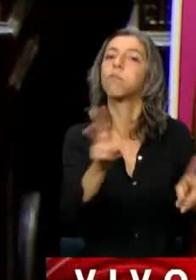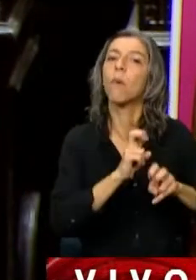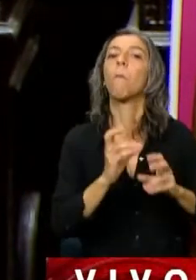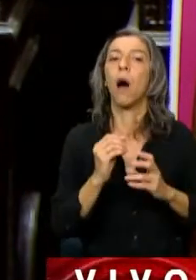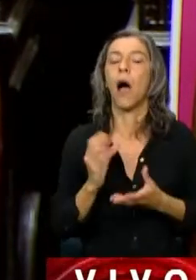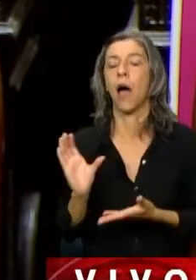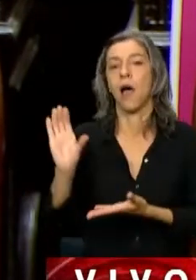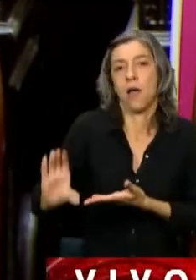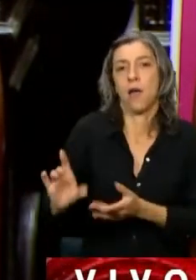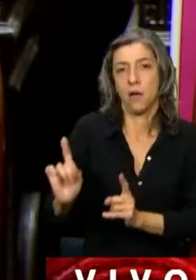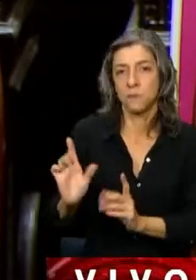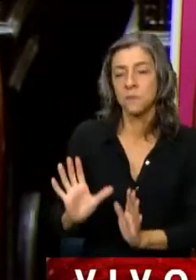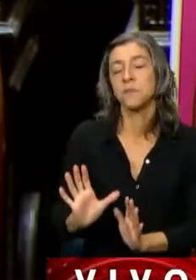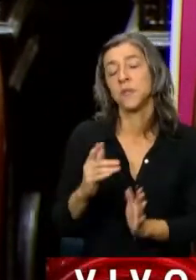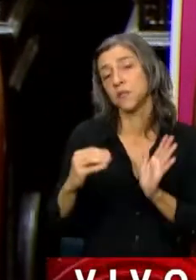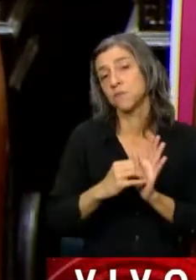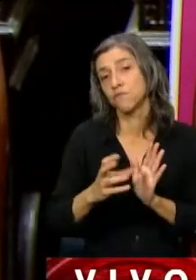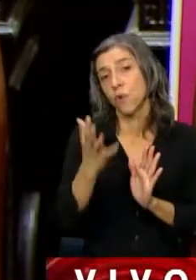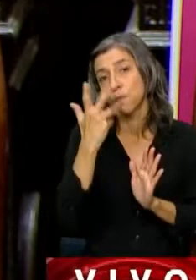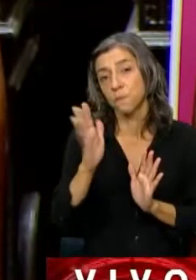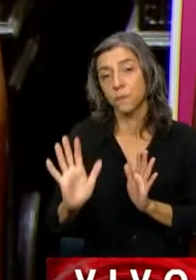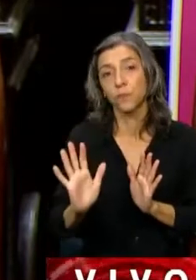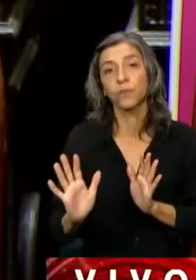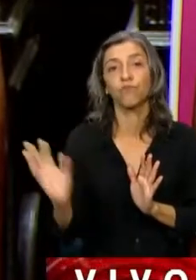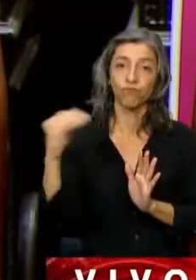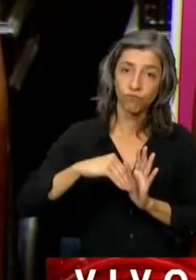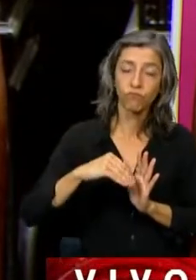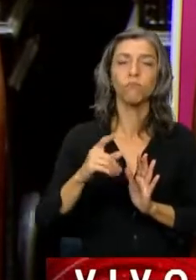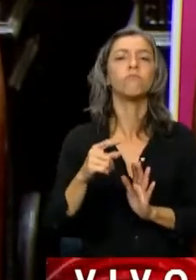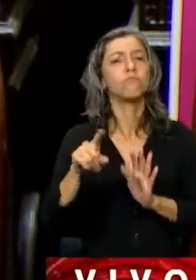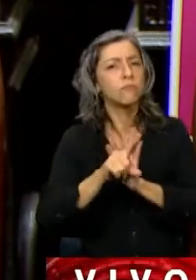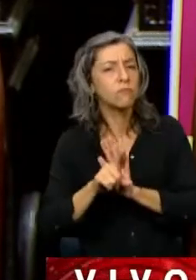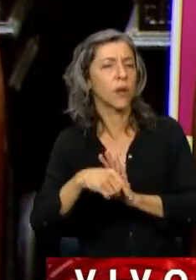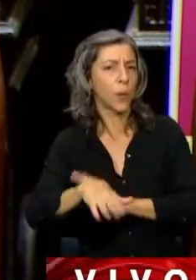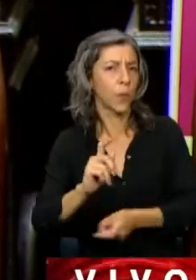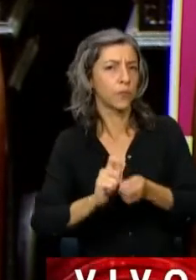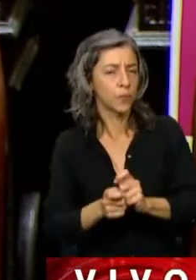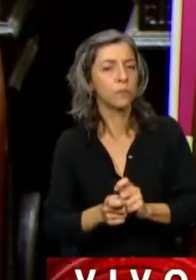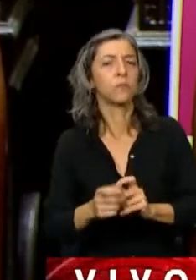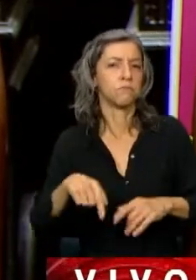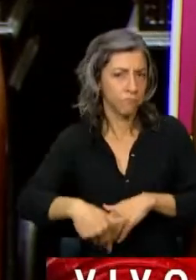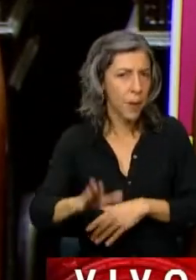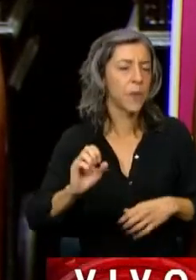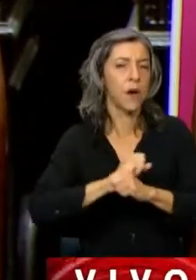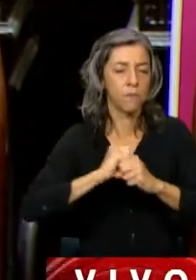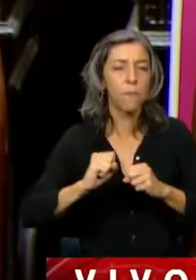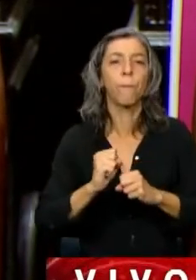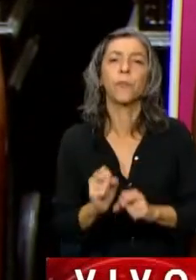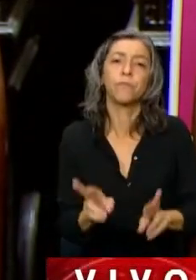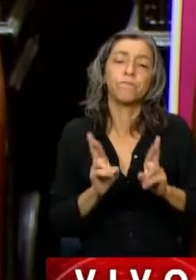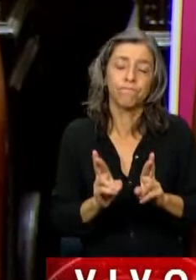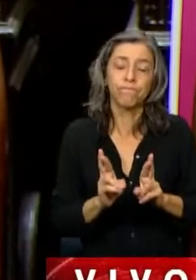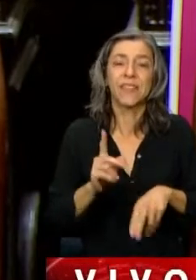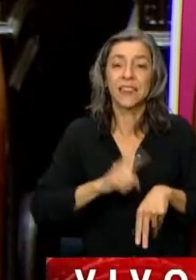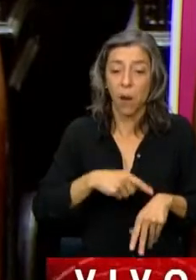decir, presidente, es que es muy importante, hoy vamos a sancionar esta ley, vamos a modificar la ley, pero es muy importante que en el corto plazo, en